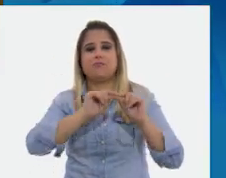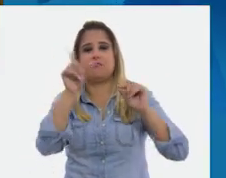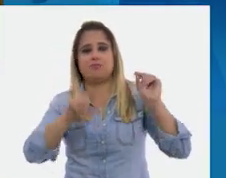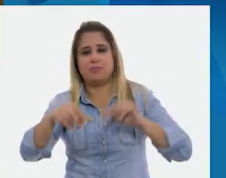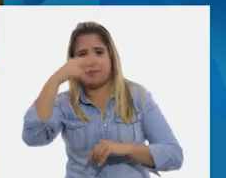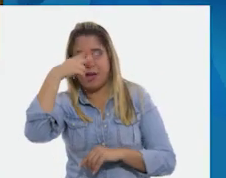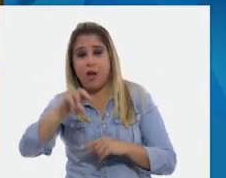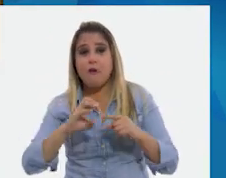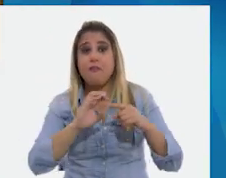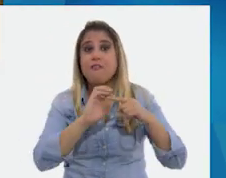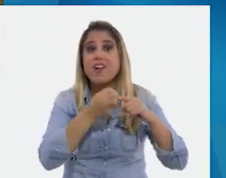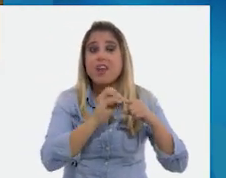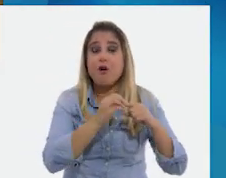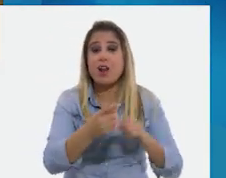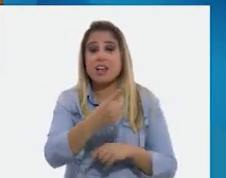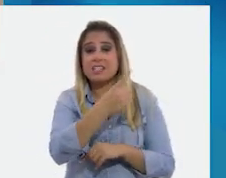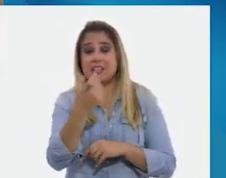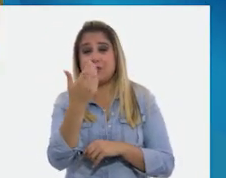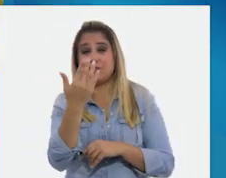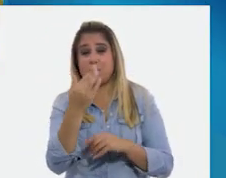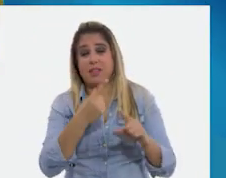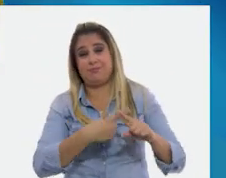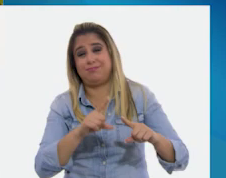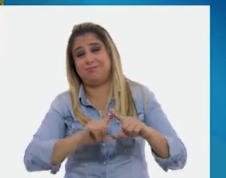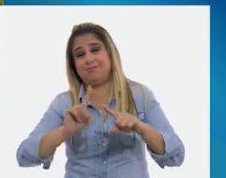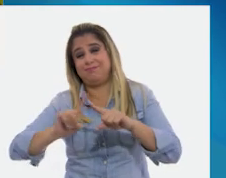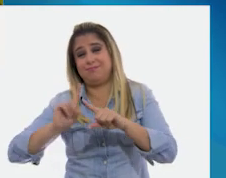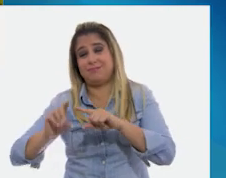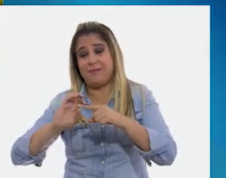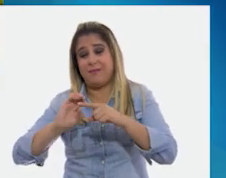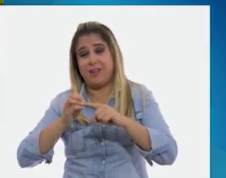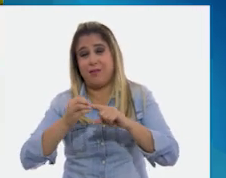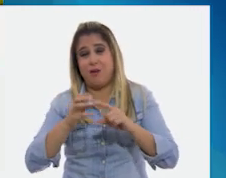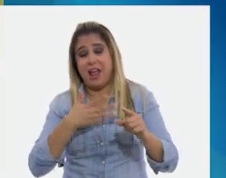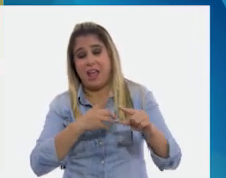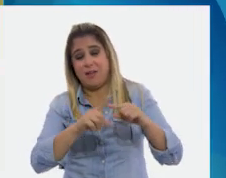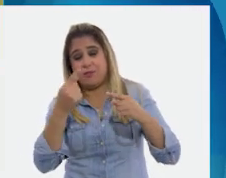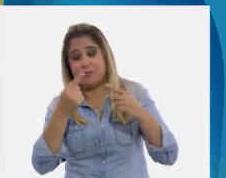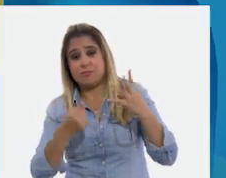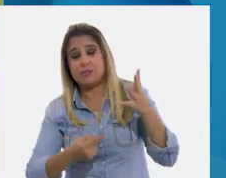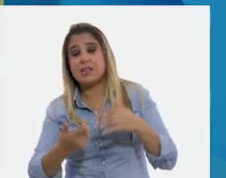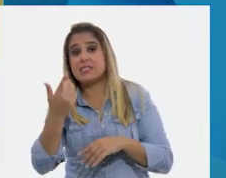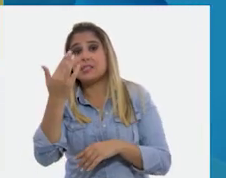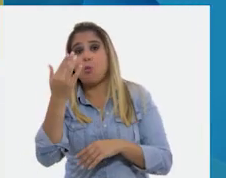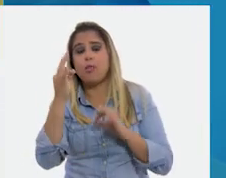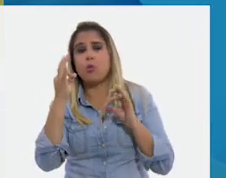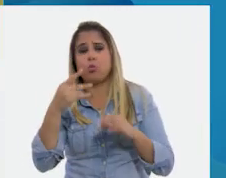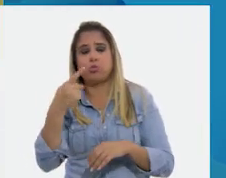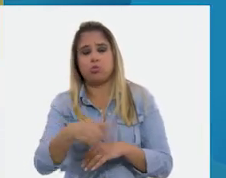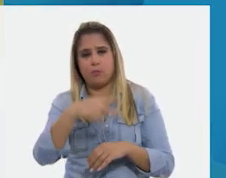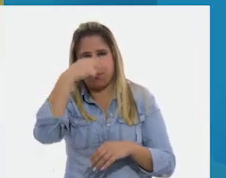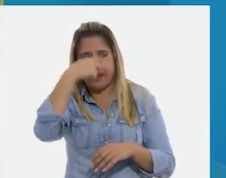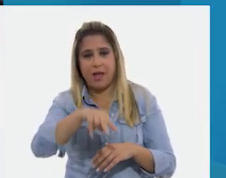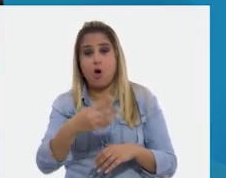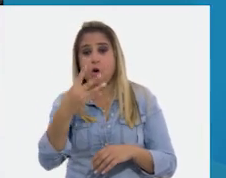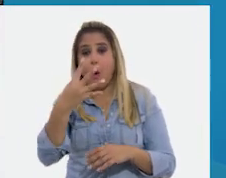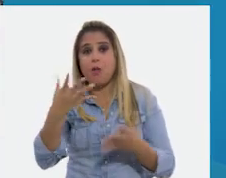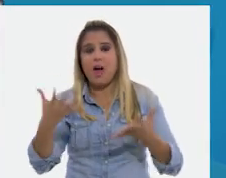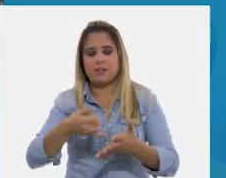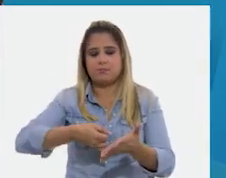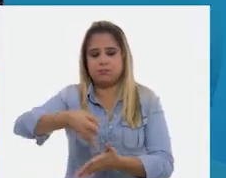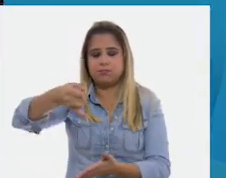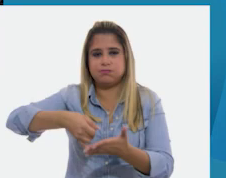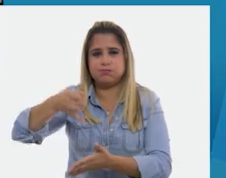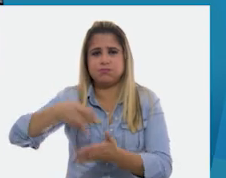Los frijoles. De las 150 especies que se conocen en el mundo, 50 se encuentran en México y 4 se cultivan. Son